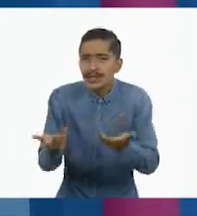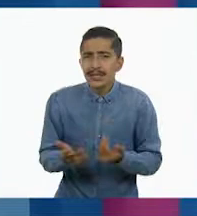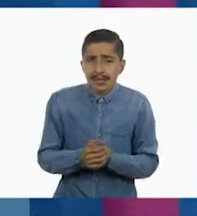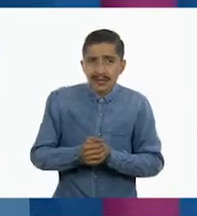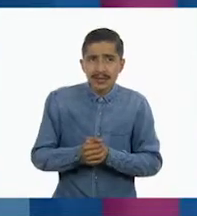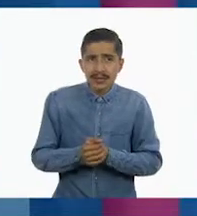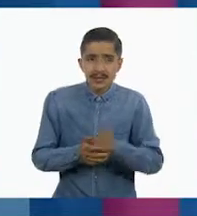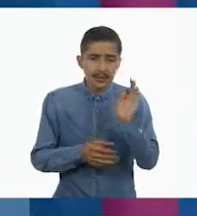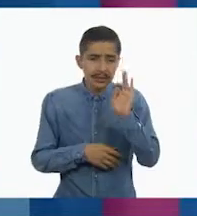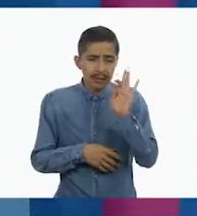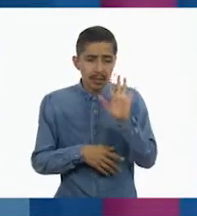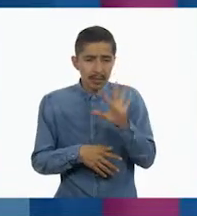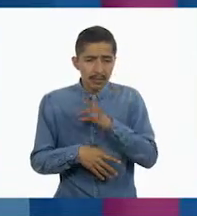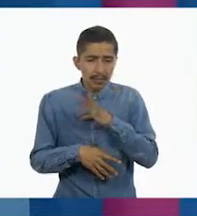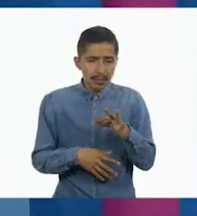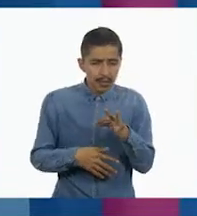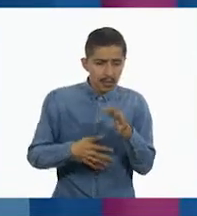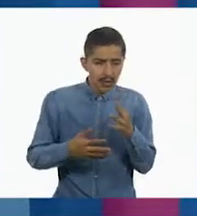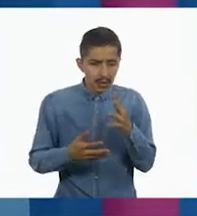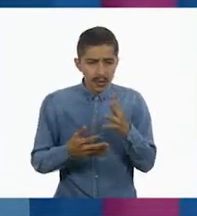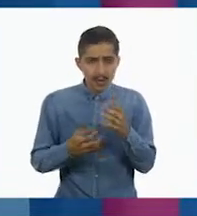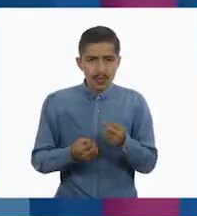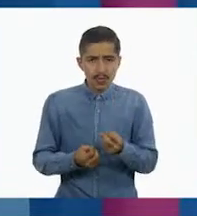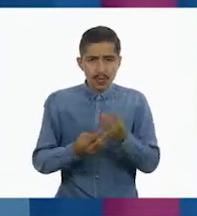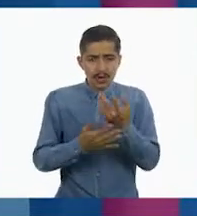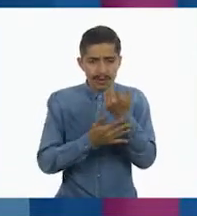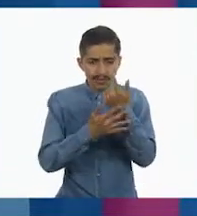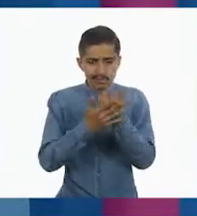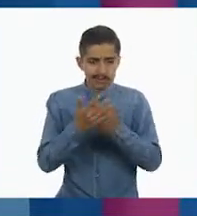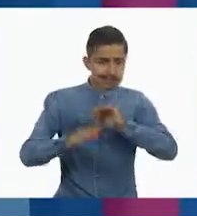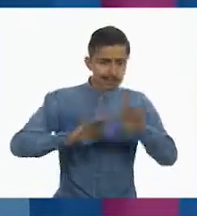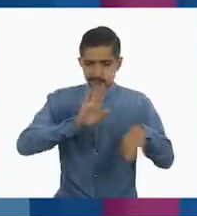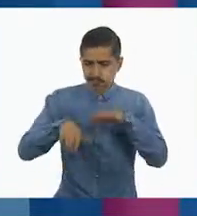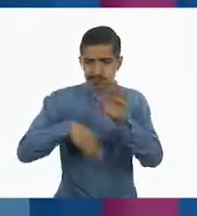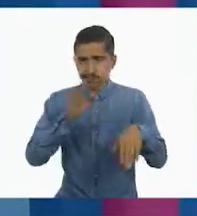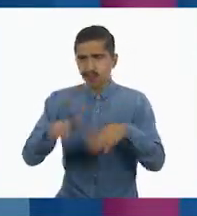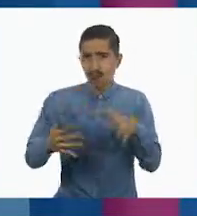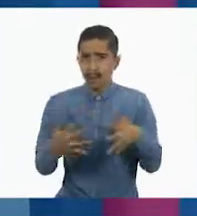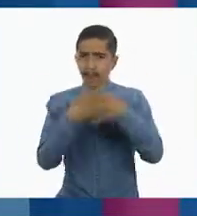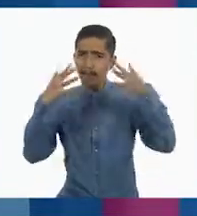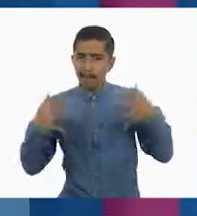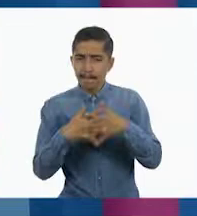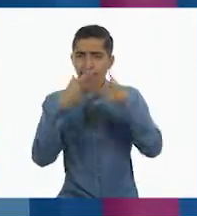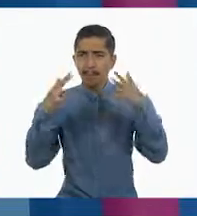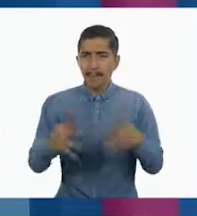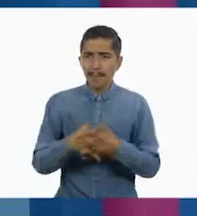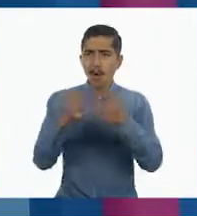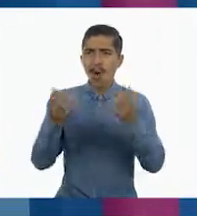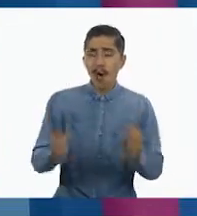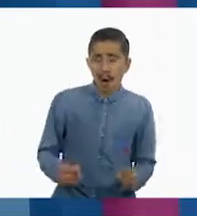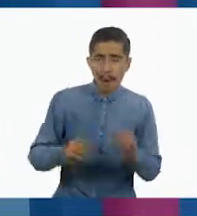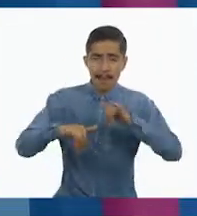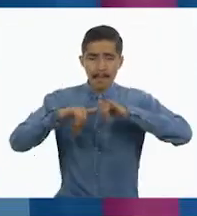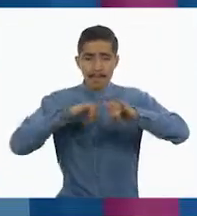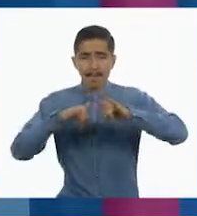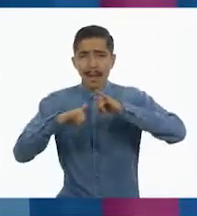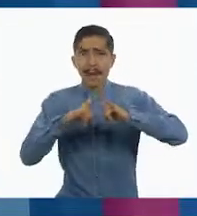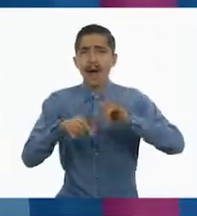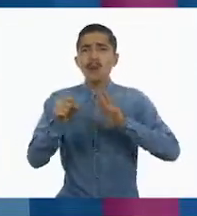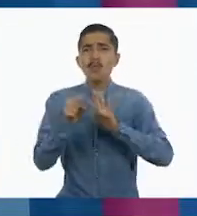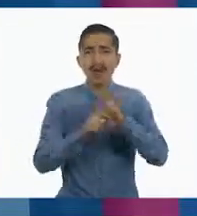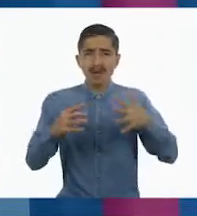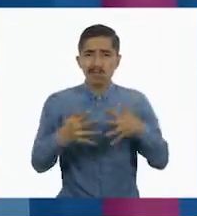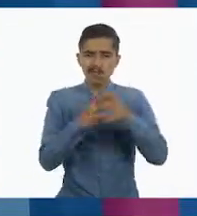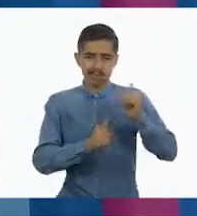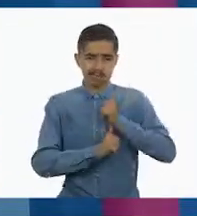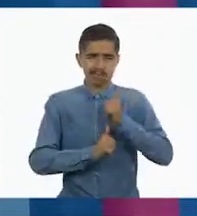vez podemos contar el número de muertos que hubo en las batallas o medir en un mapa los kilómetros que recorrieron los ejércitos